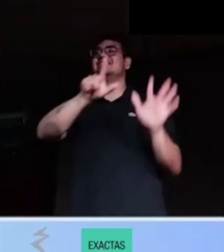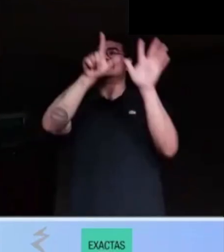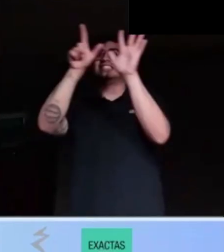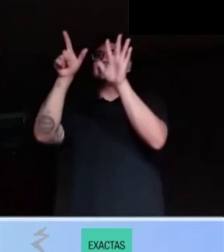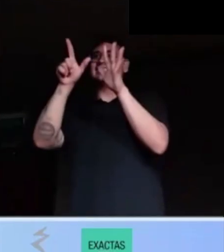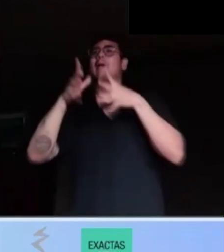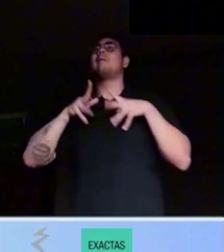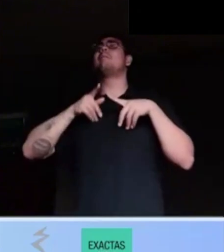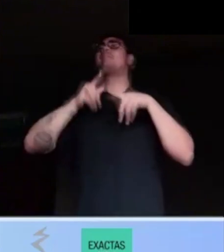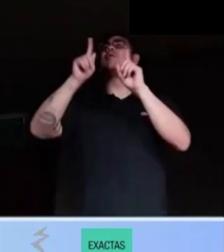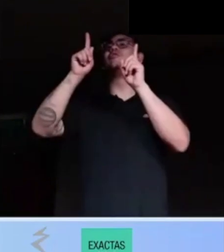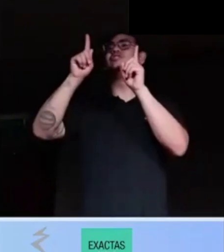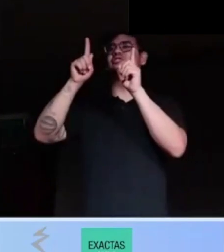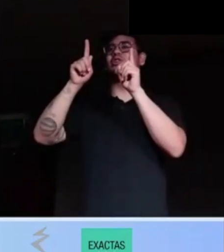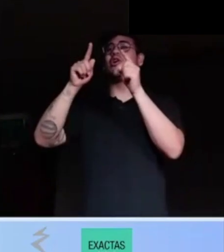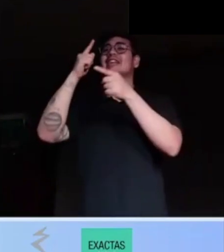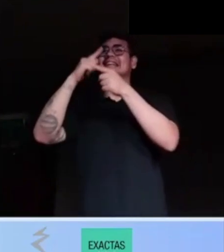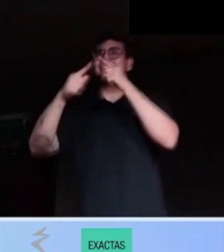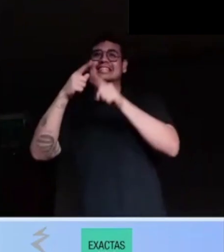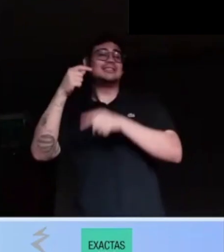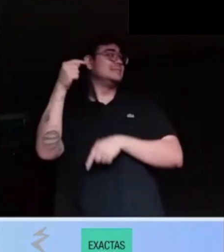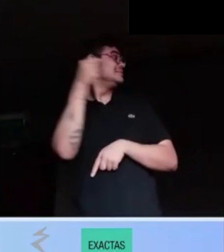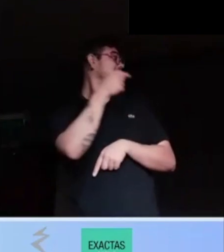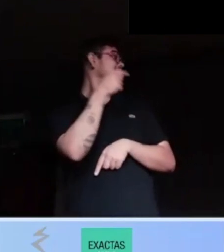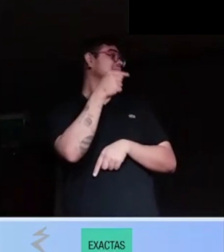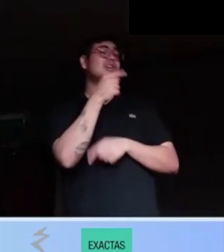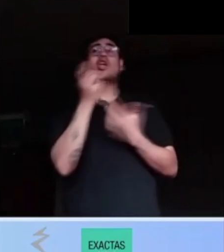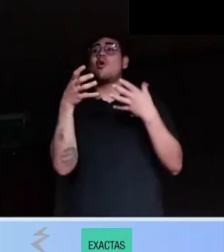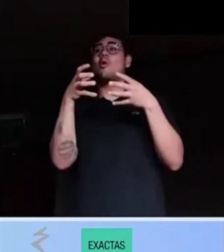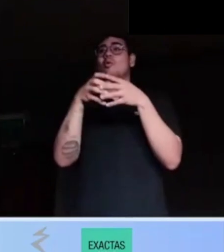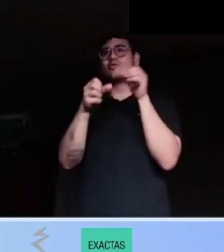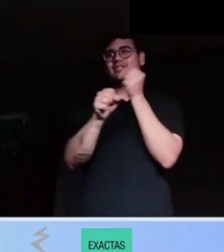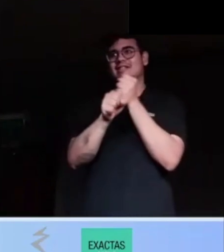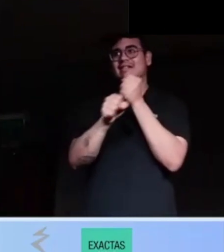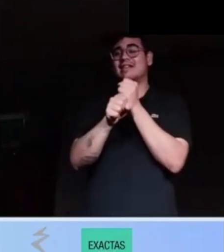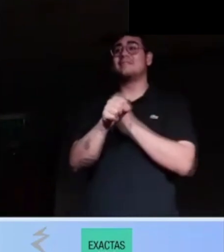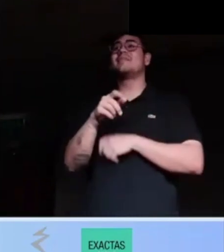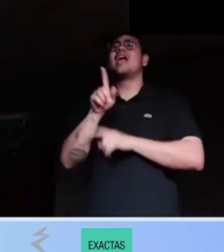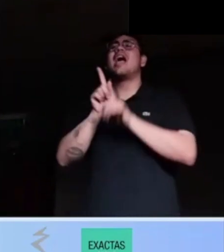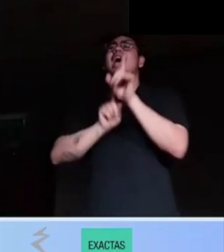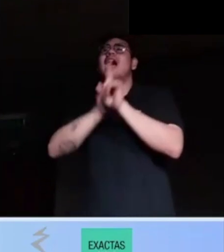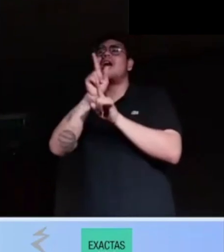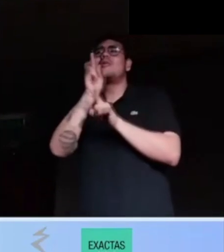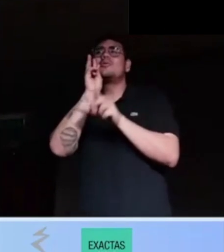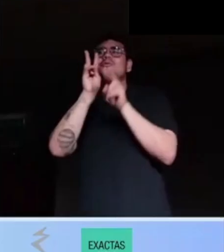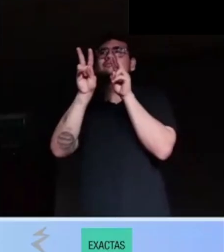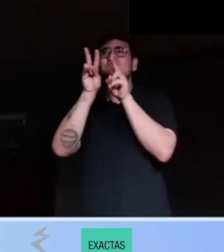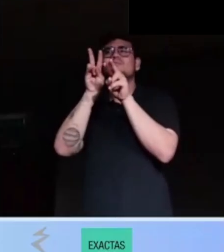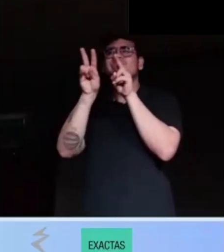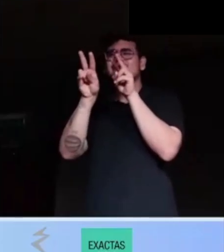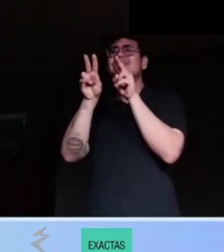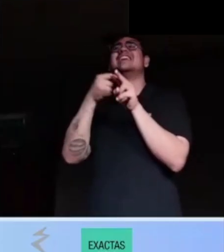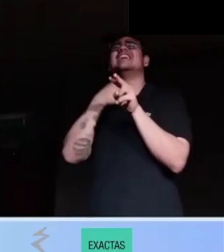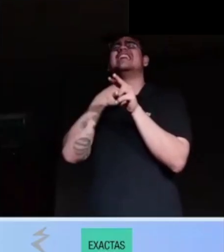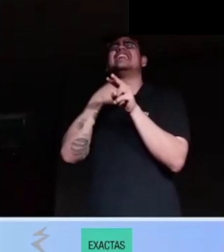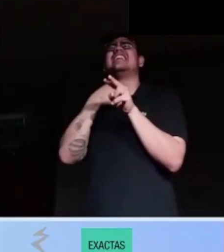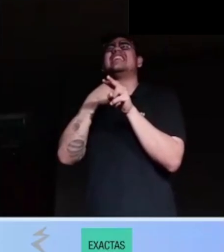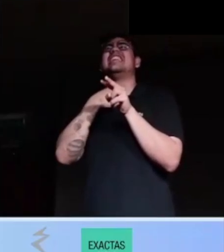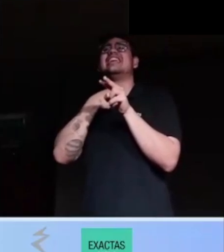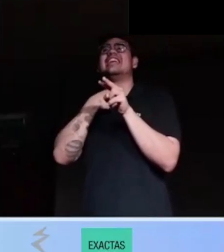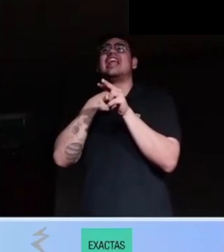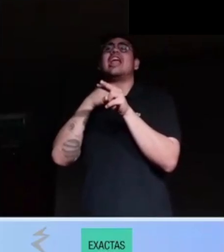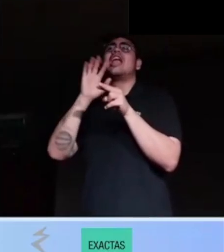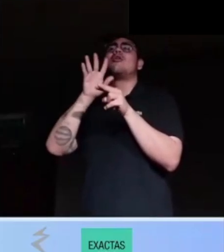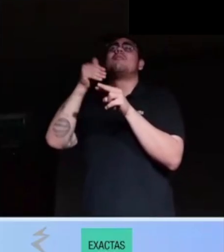intérpretes. Algunos de ellos tienen como motivación continuar estudios universitarios en ciencias naturales.